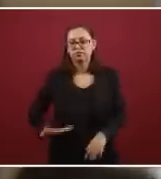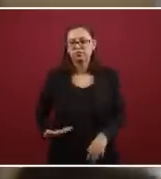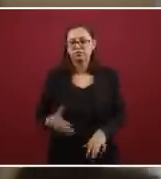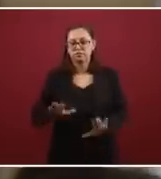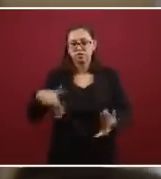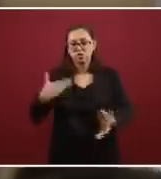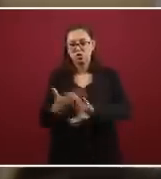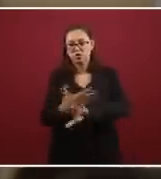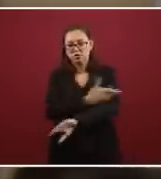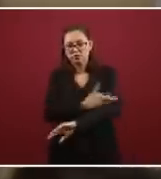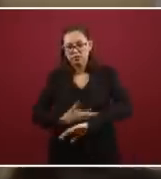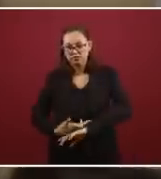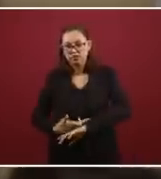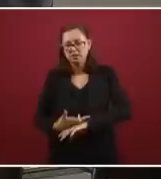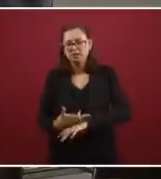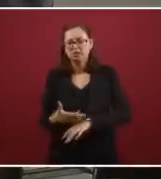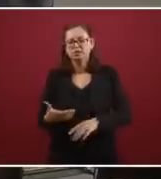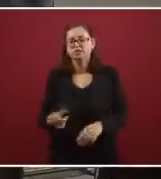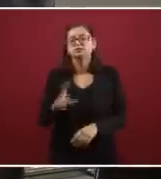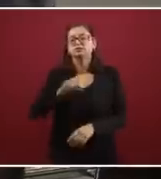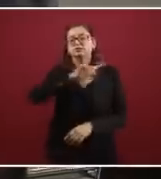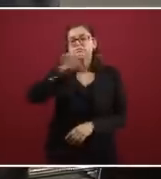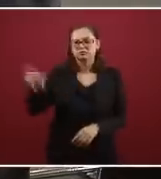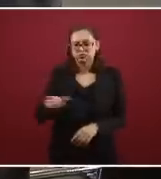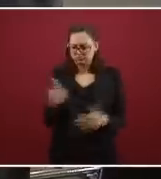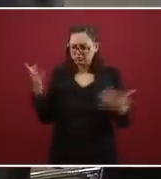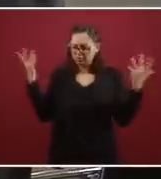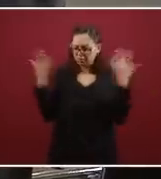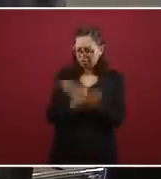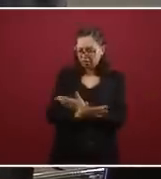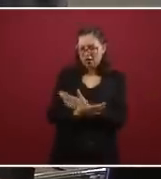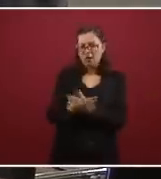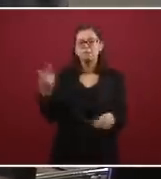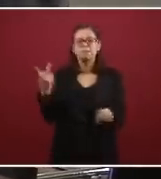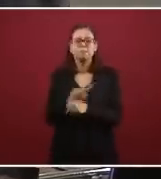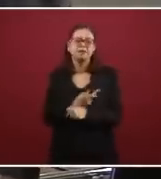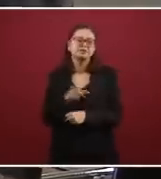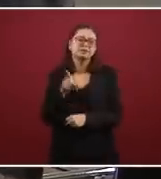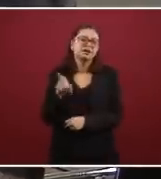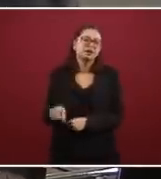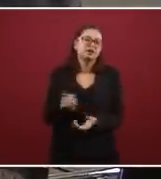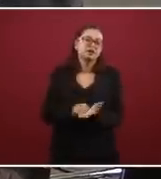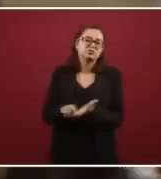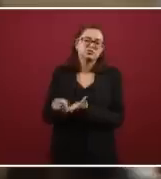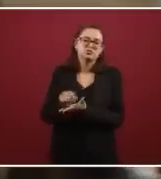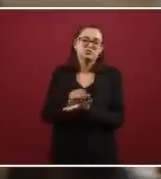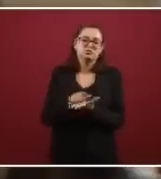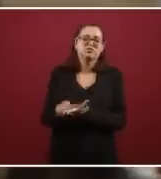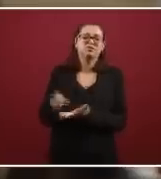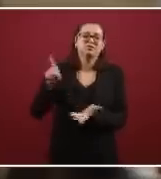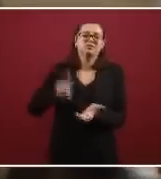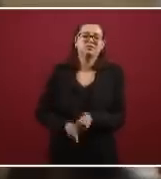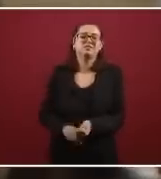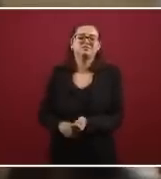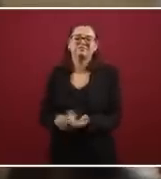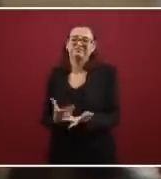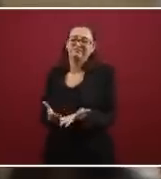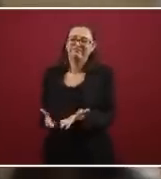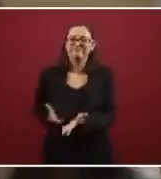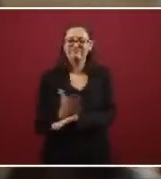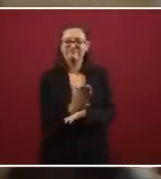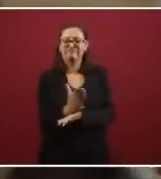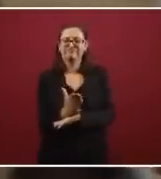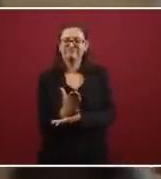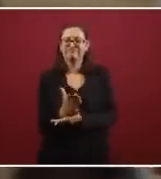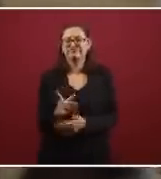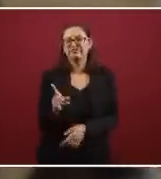familia. Ya después se dio a conocer que se trataba de un ataque generalizado, se